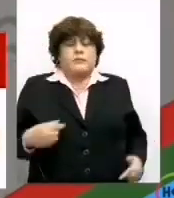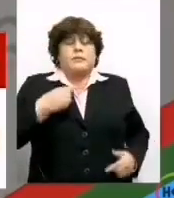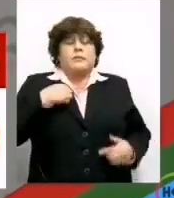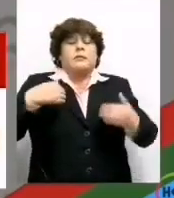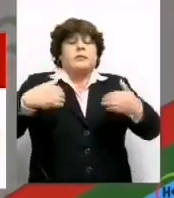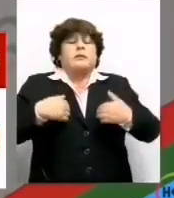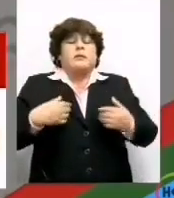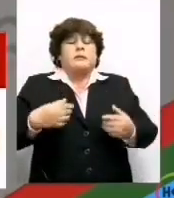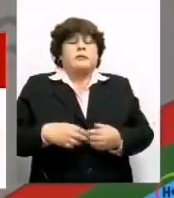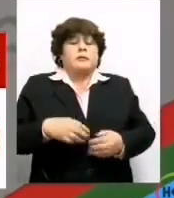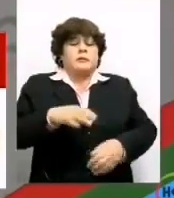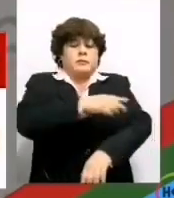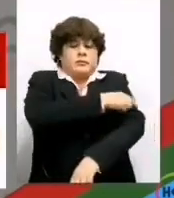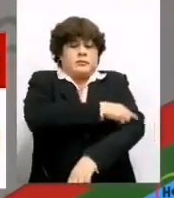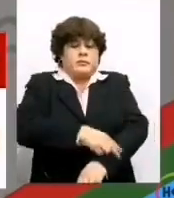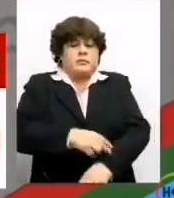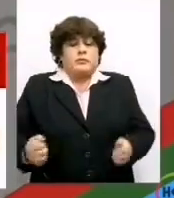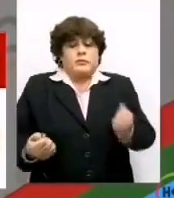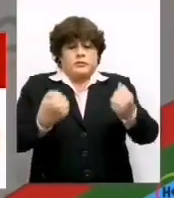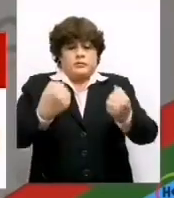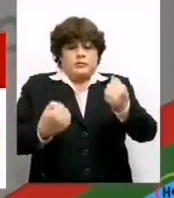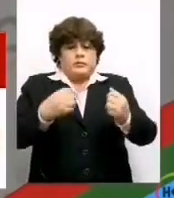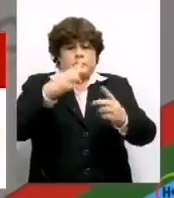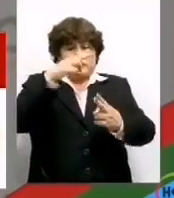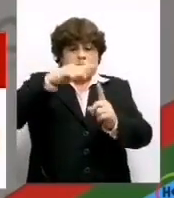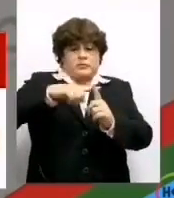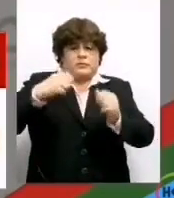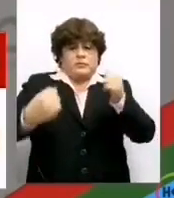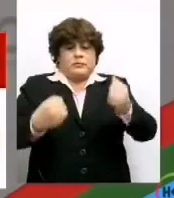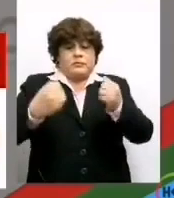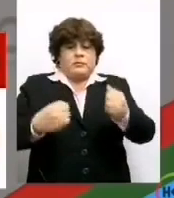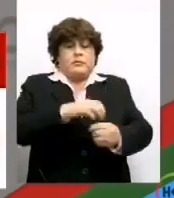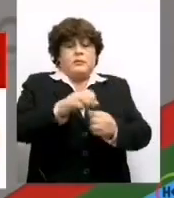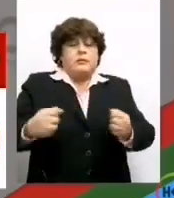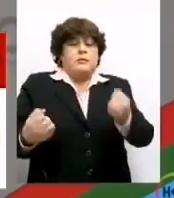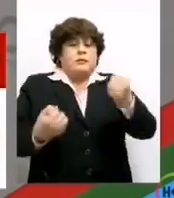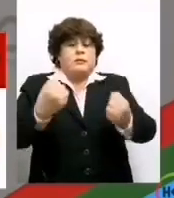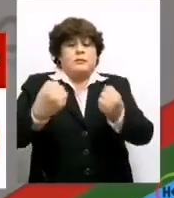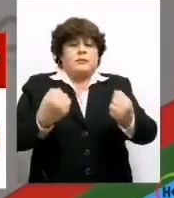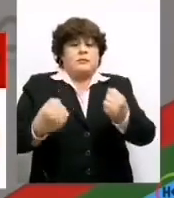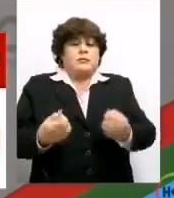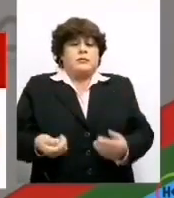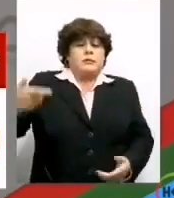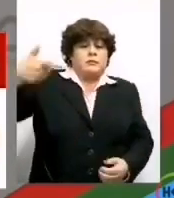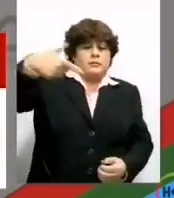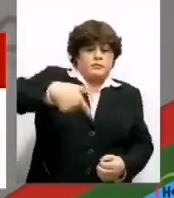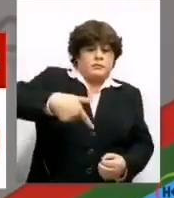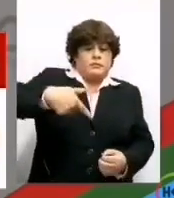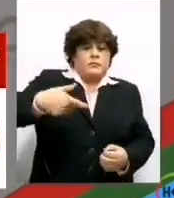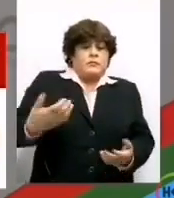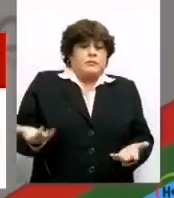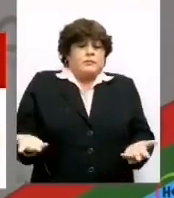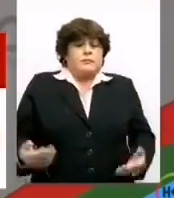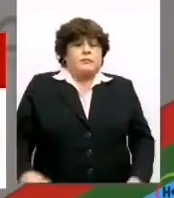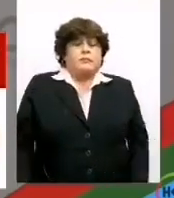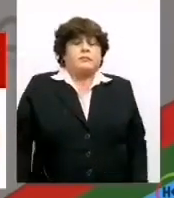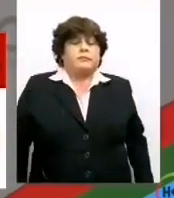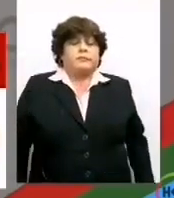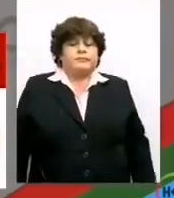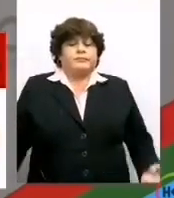puestos médicas que no tienen ambulancias Y si tienen ambulancias no tiene para el combustible